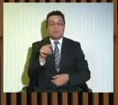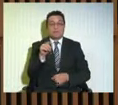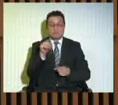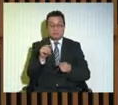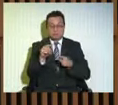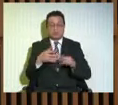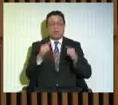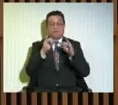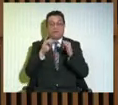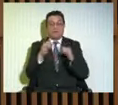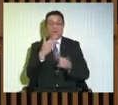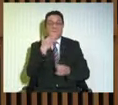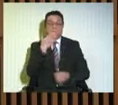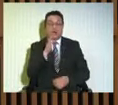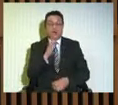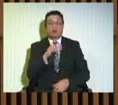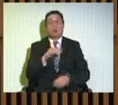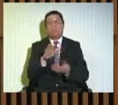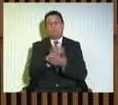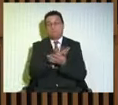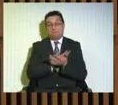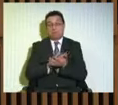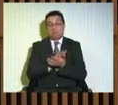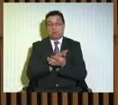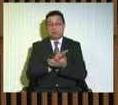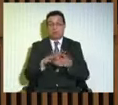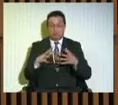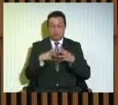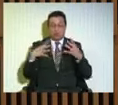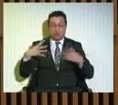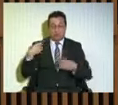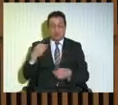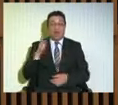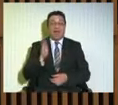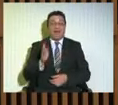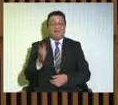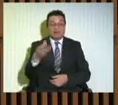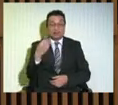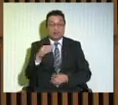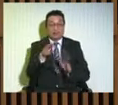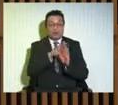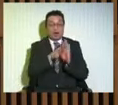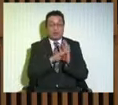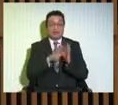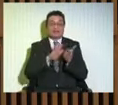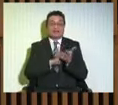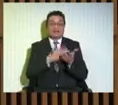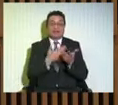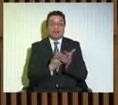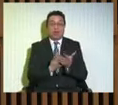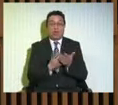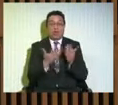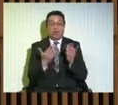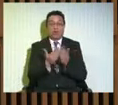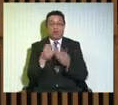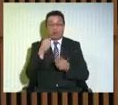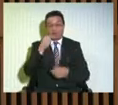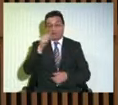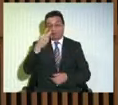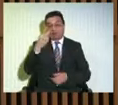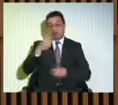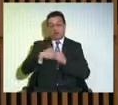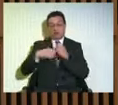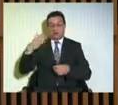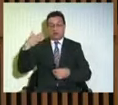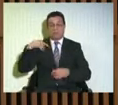de manera mejor. Por ejemplo, un gran avance que hemos hecho en el programa de salud del estudiante. Hace un par de años atrás era